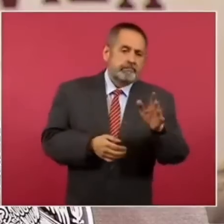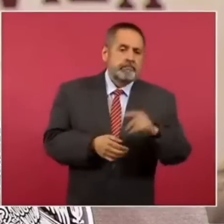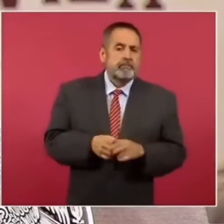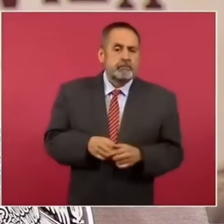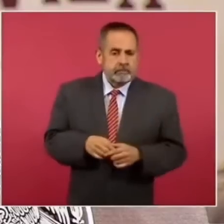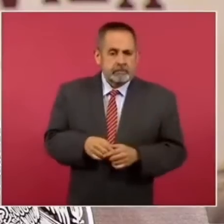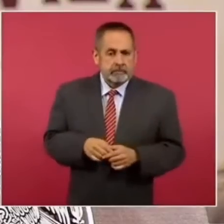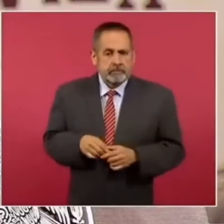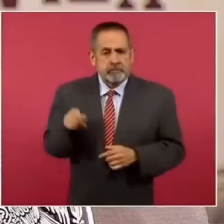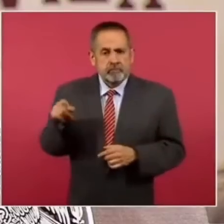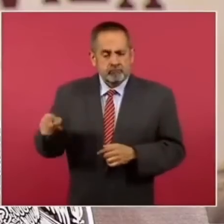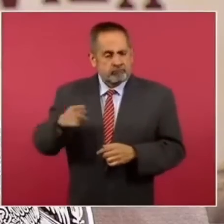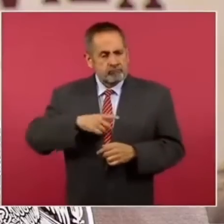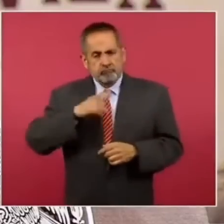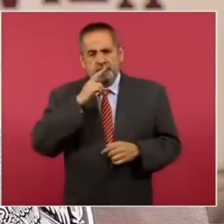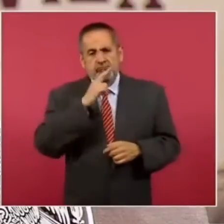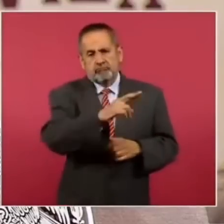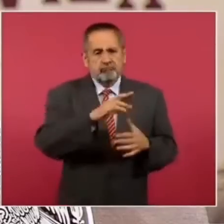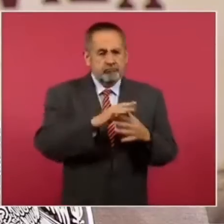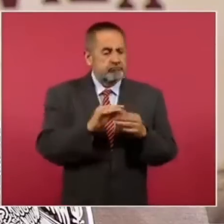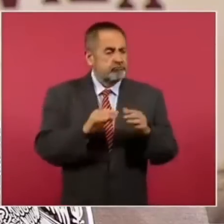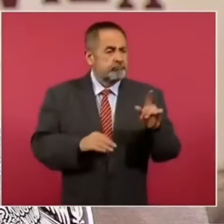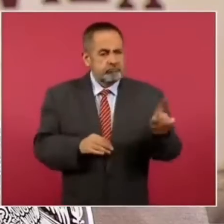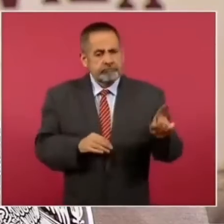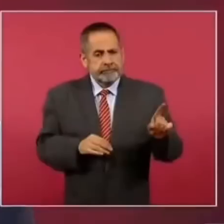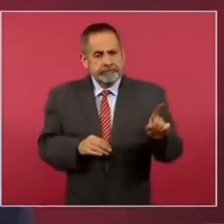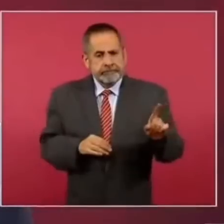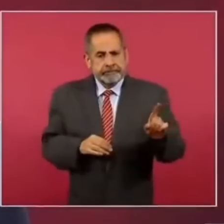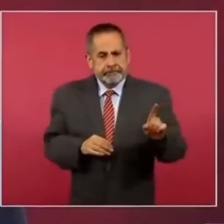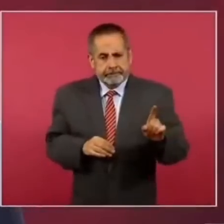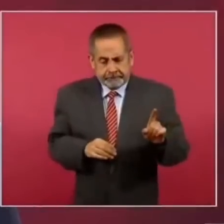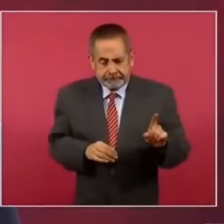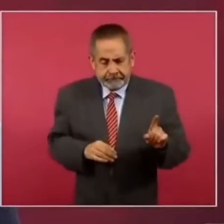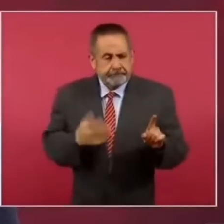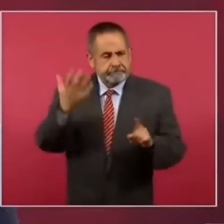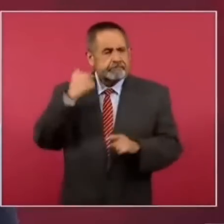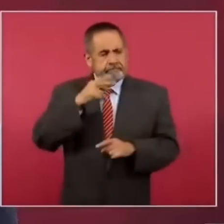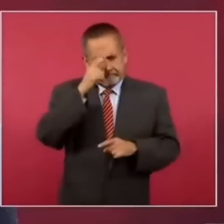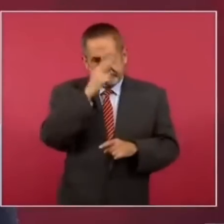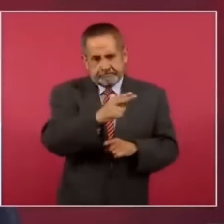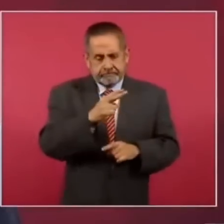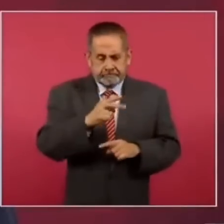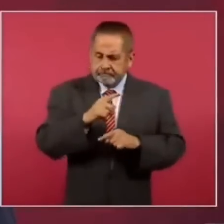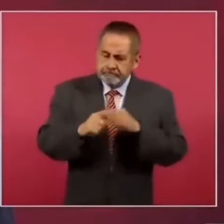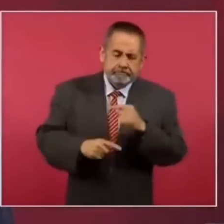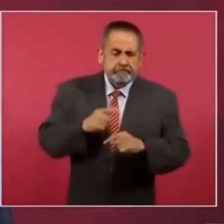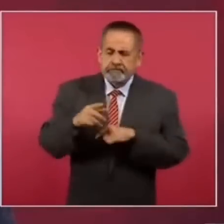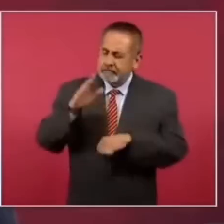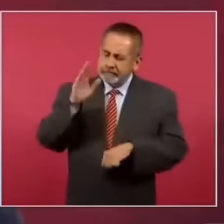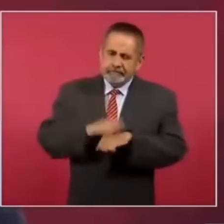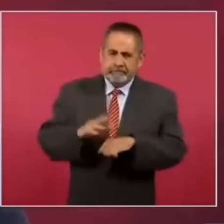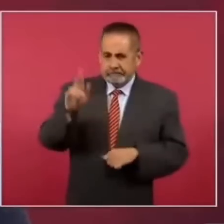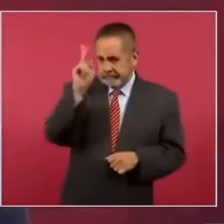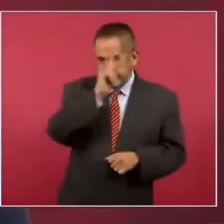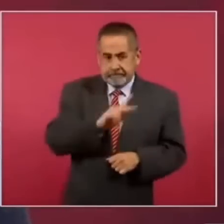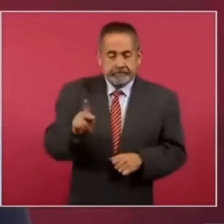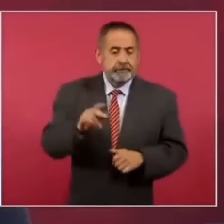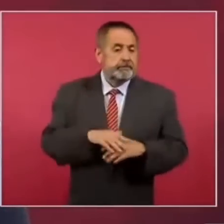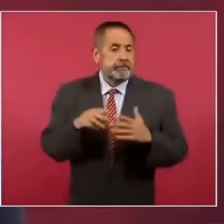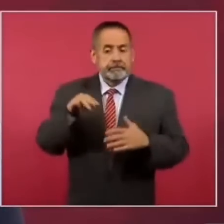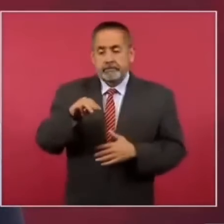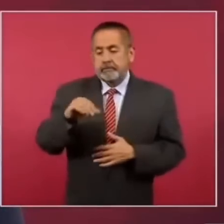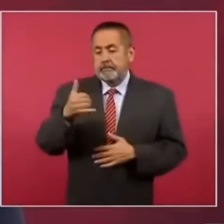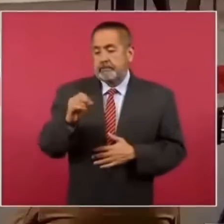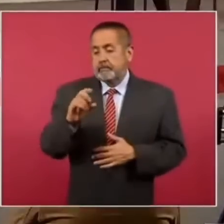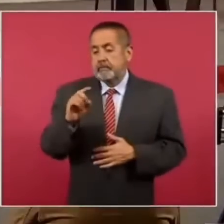él respondió diciendo: no solo vamos a restituir lo que prohibimos, vamos a ir más ampliamente. Y en mayo, el